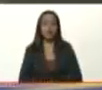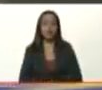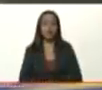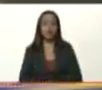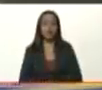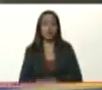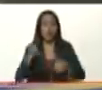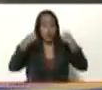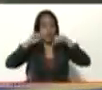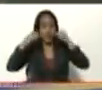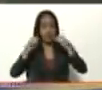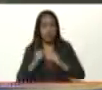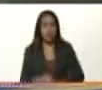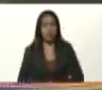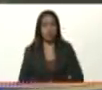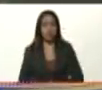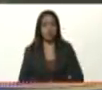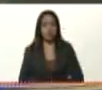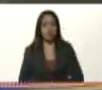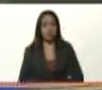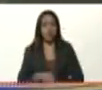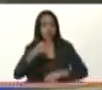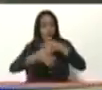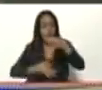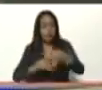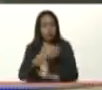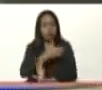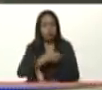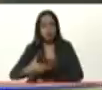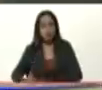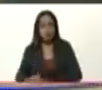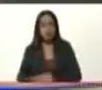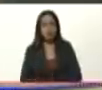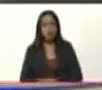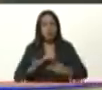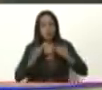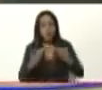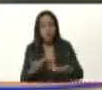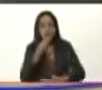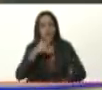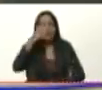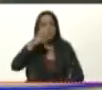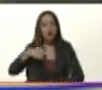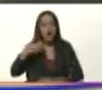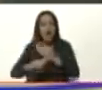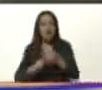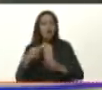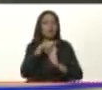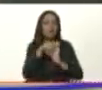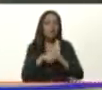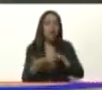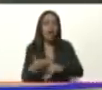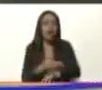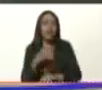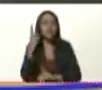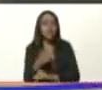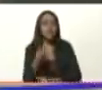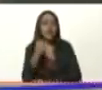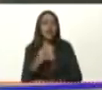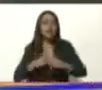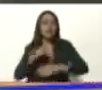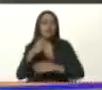Este ejercicio ordenado por usted para traer el bienestar al pueblo y hacer una medición inicial se deriva del